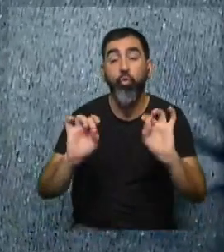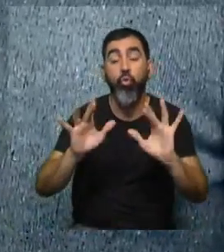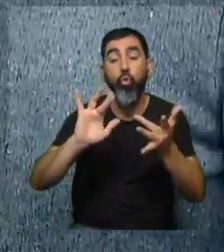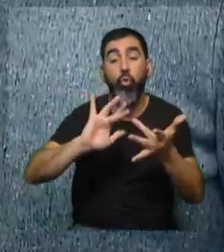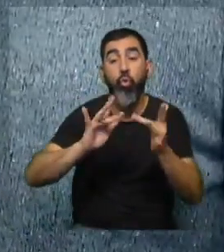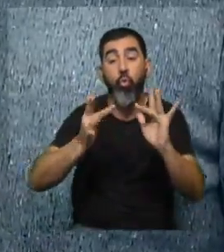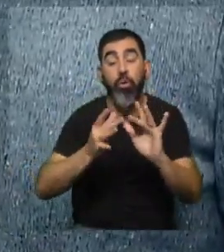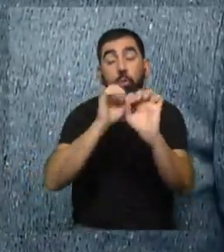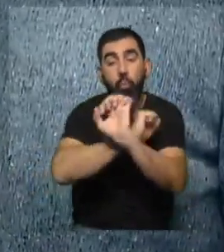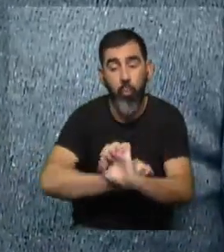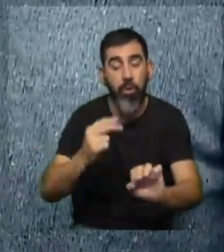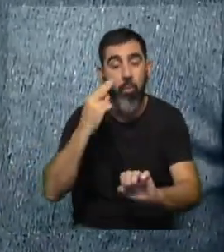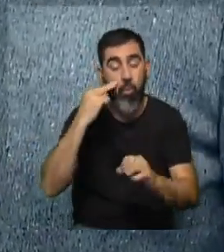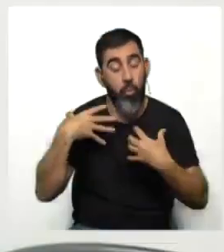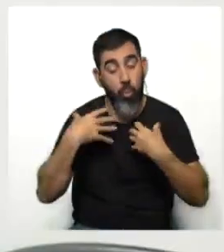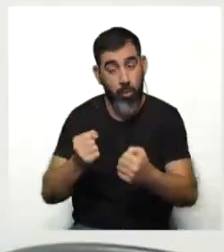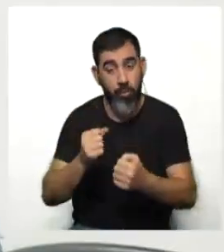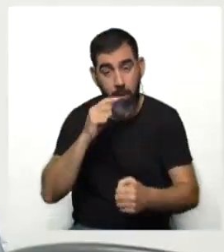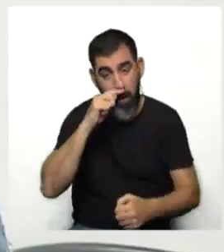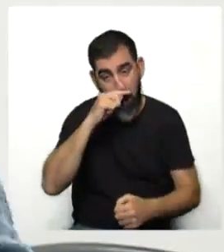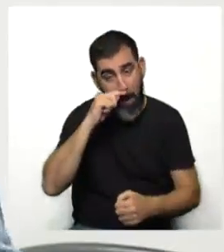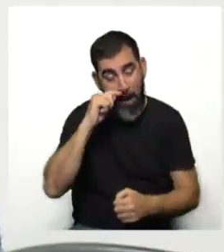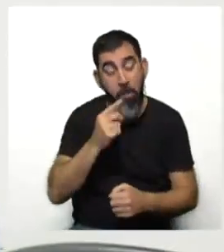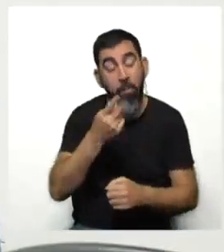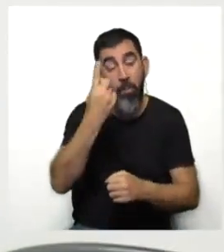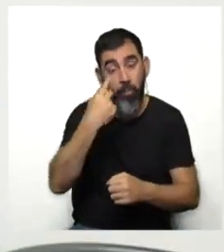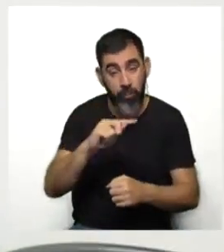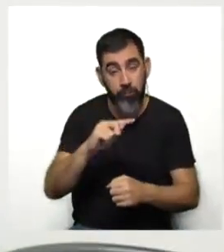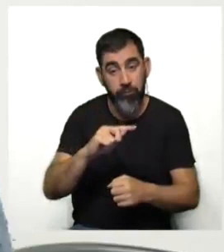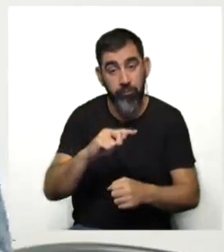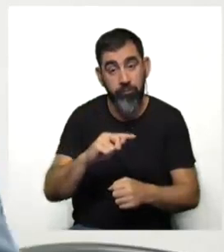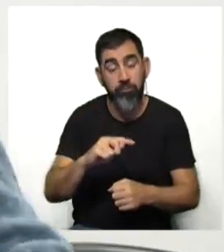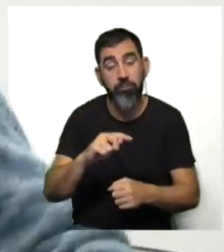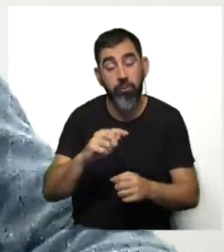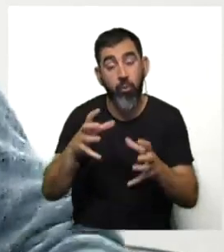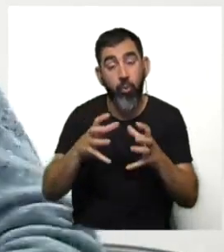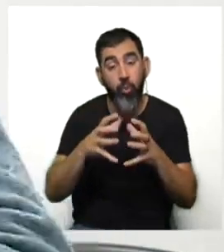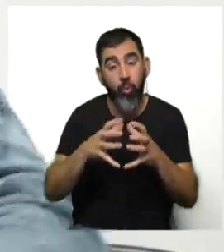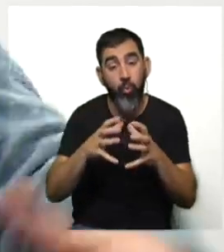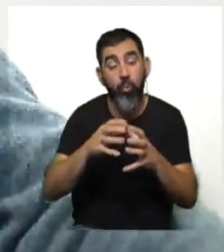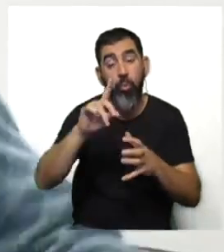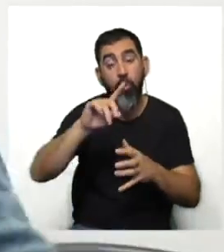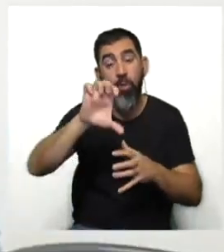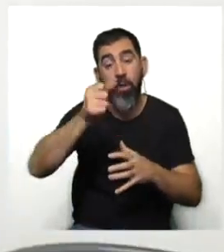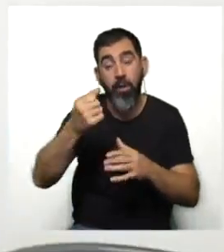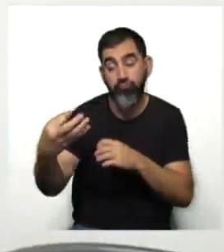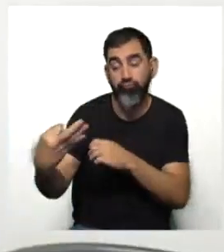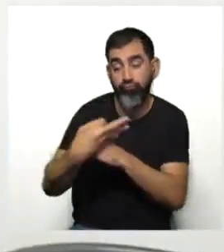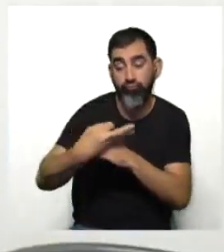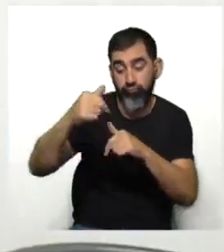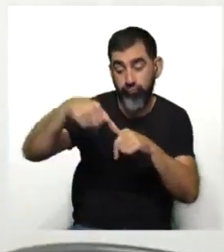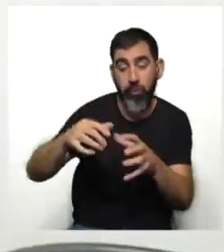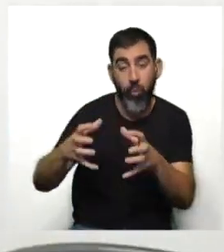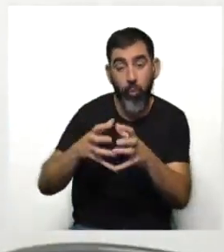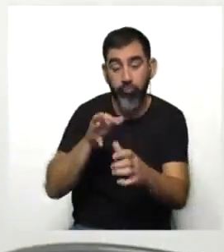con ella puede generar problemas de salud entonces para eso sí hubo una delegación de la DEA que vino a capacitar a